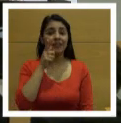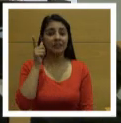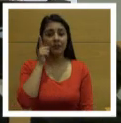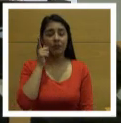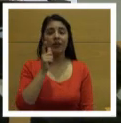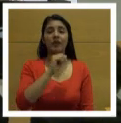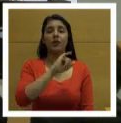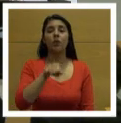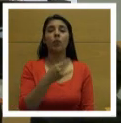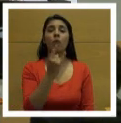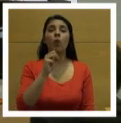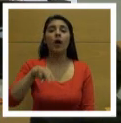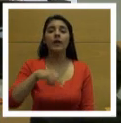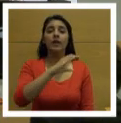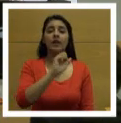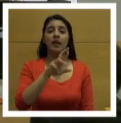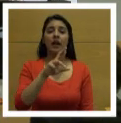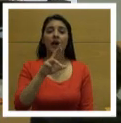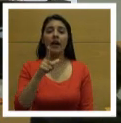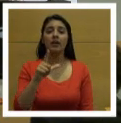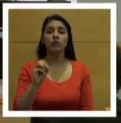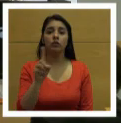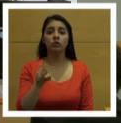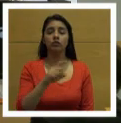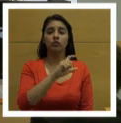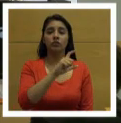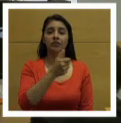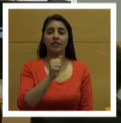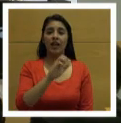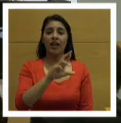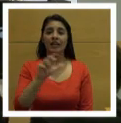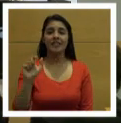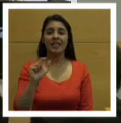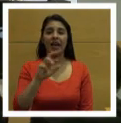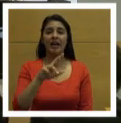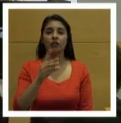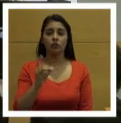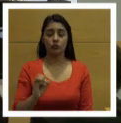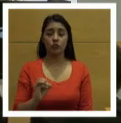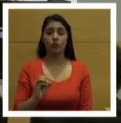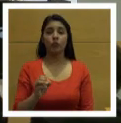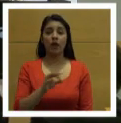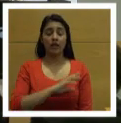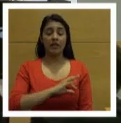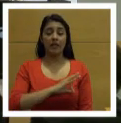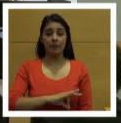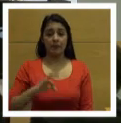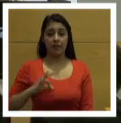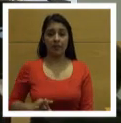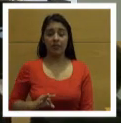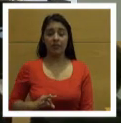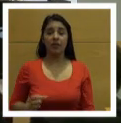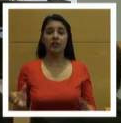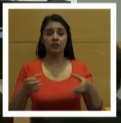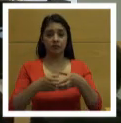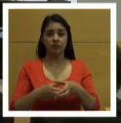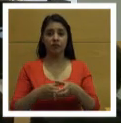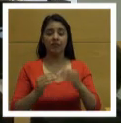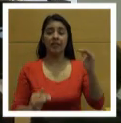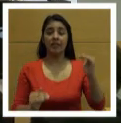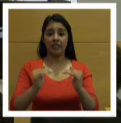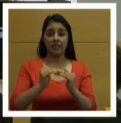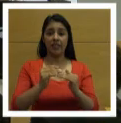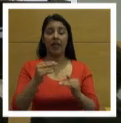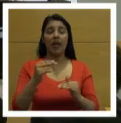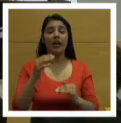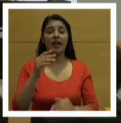Gallardo. A la señora seremi de la Mujer y Equidad de Género, doña Ingrid Cholbach Díaz, en